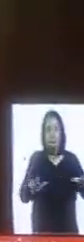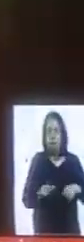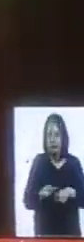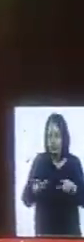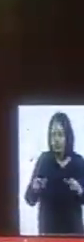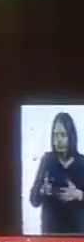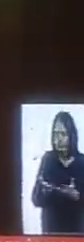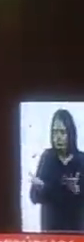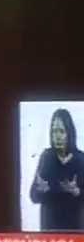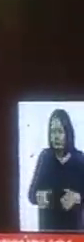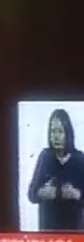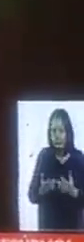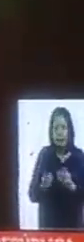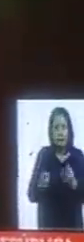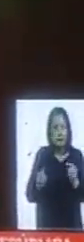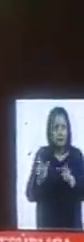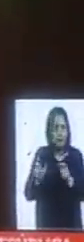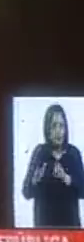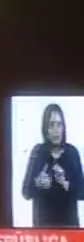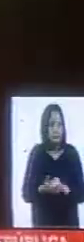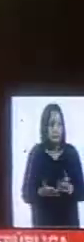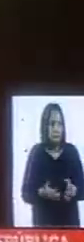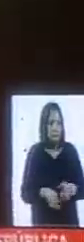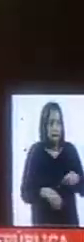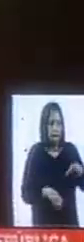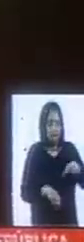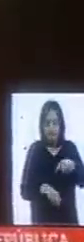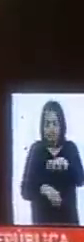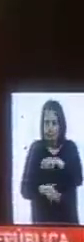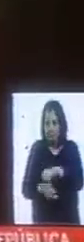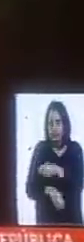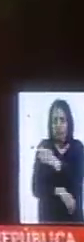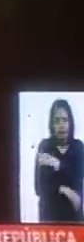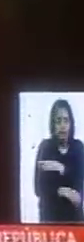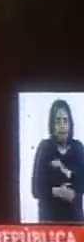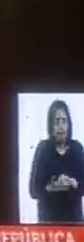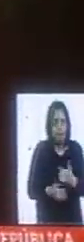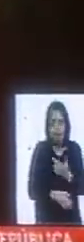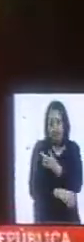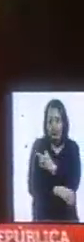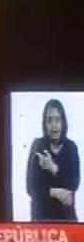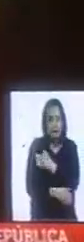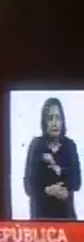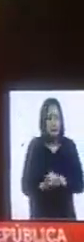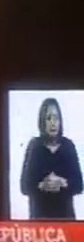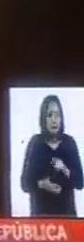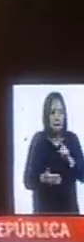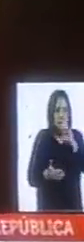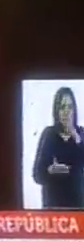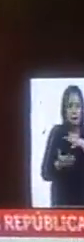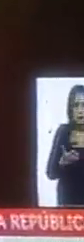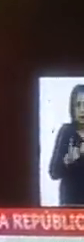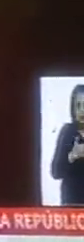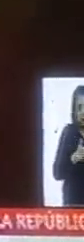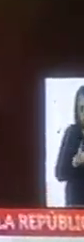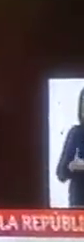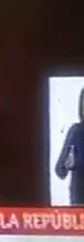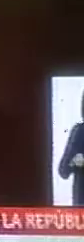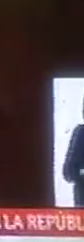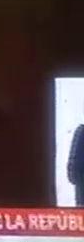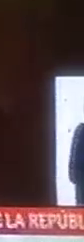populosas de las capitales los establecimientos de primer nivel vacunarán en horario extendido